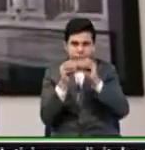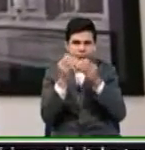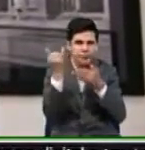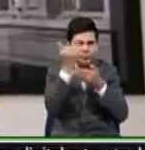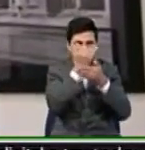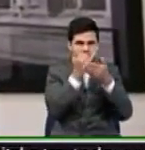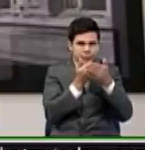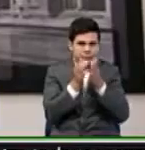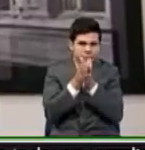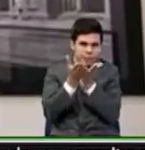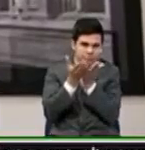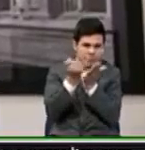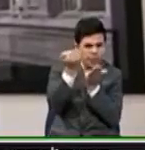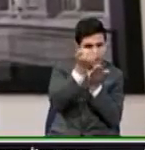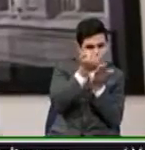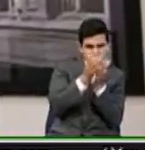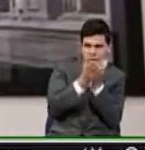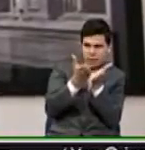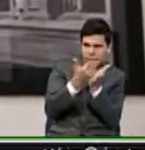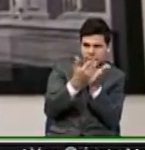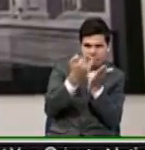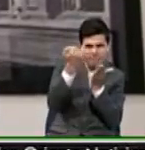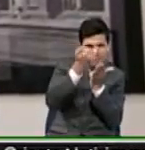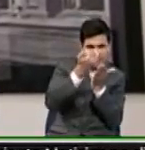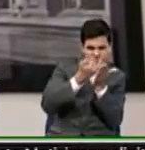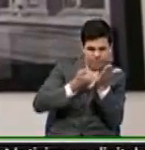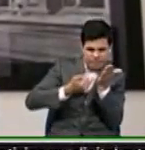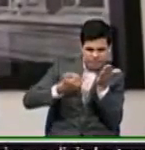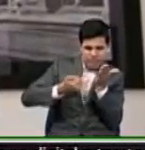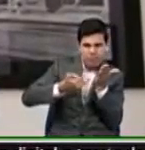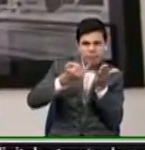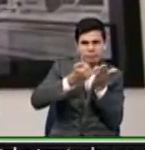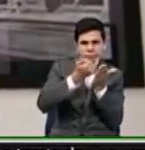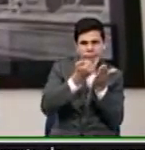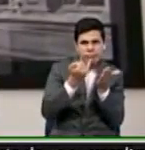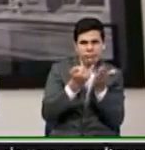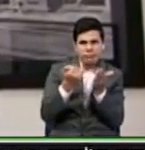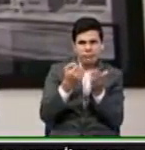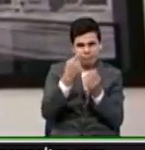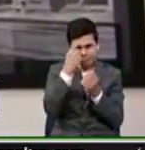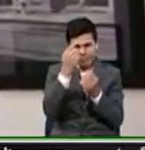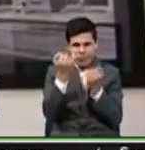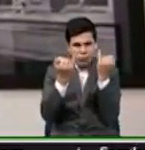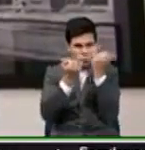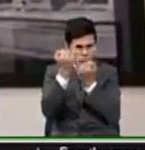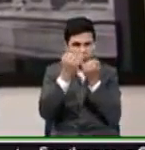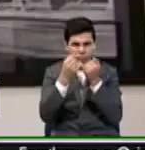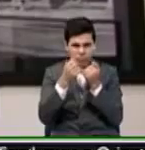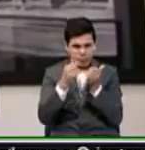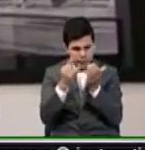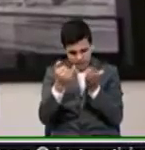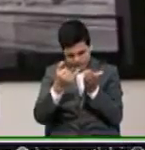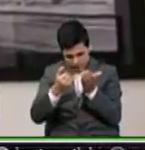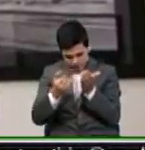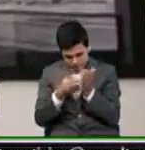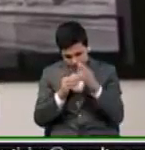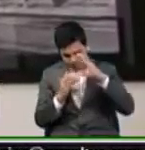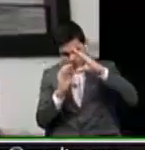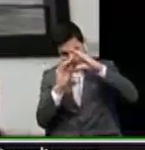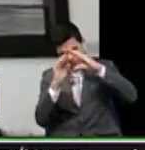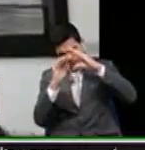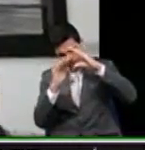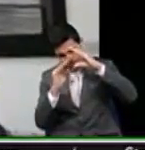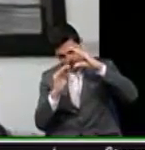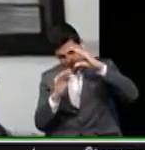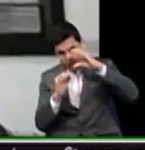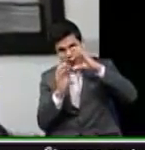esquinas de los cuadernos, flipbooks que llaman, que es pues para hacer dibujos animados. Desde ahí me interesa muchísimo